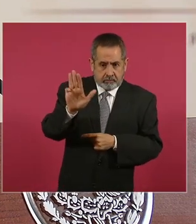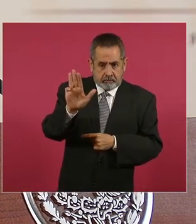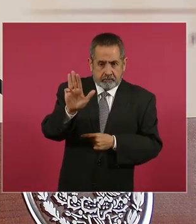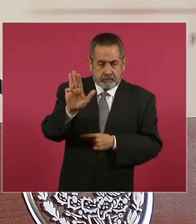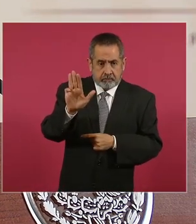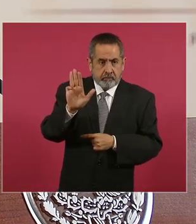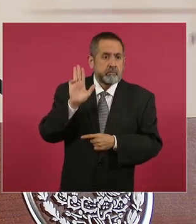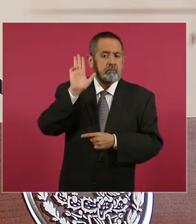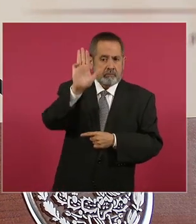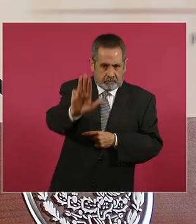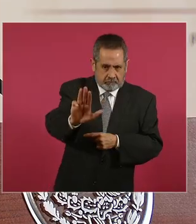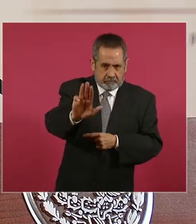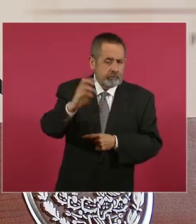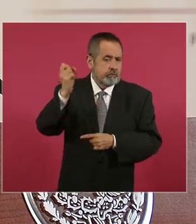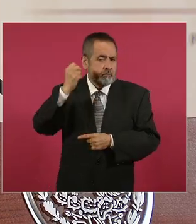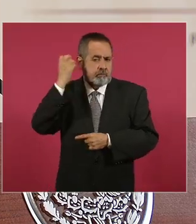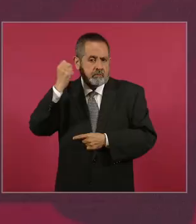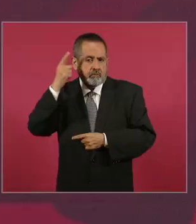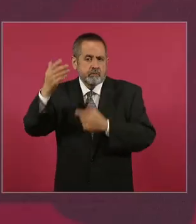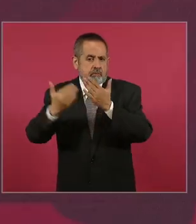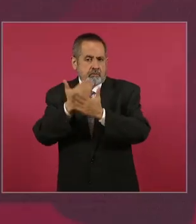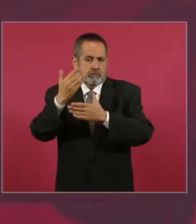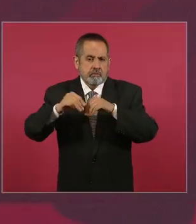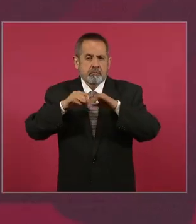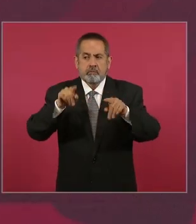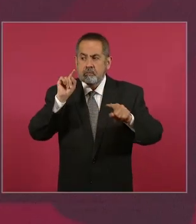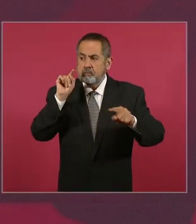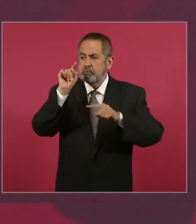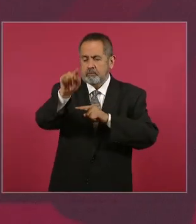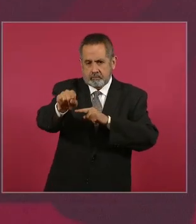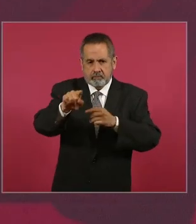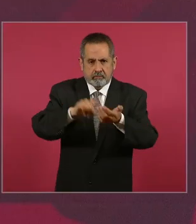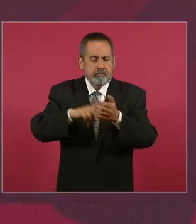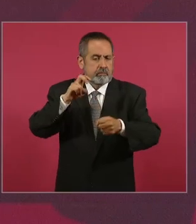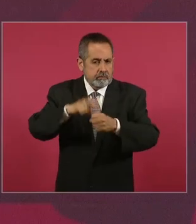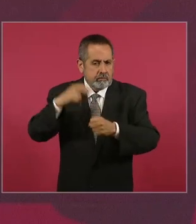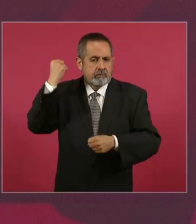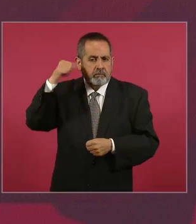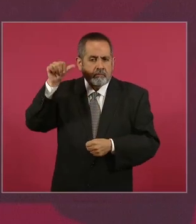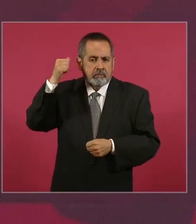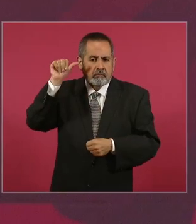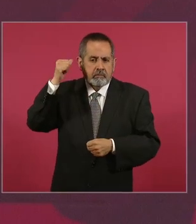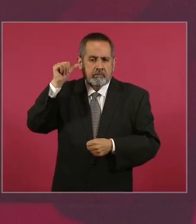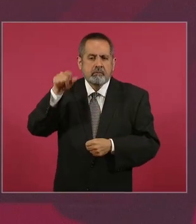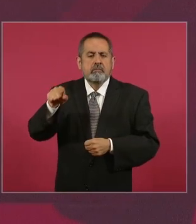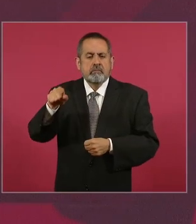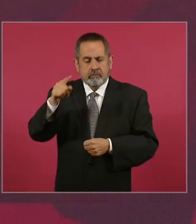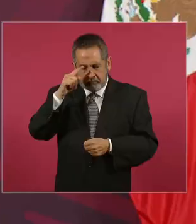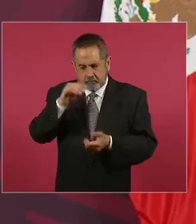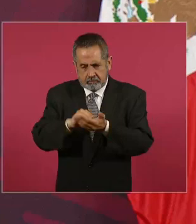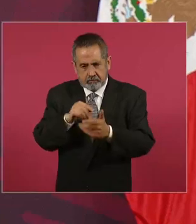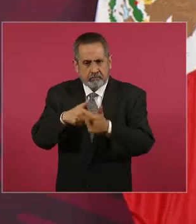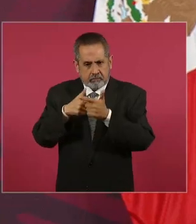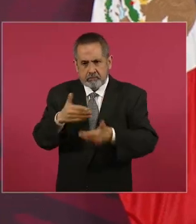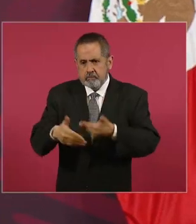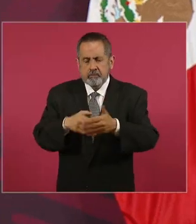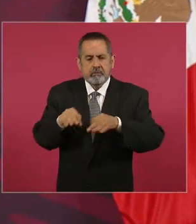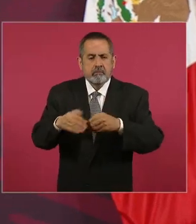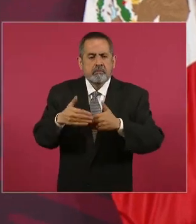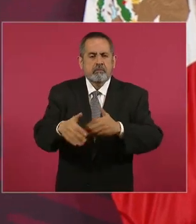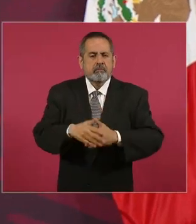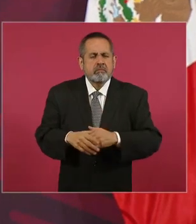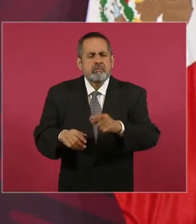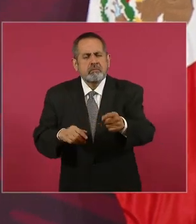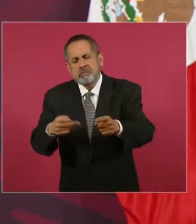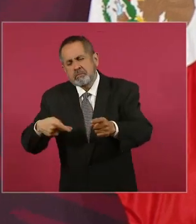de hoy en 8. ¿Sí? Vamos a estar en la conferencia en Acapulco para seguir trabajando. Lo otro